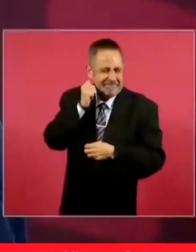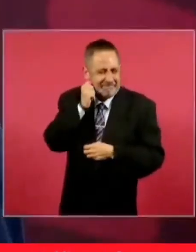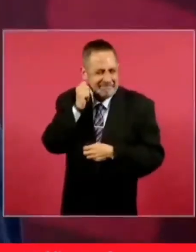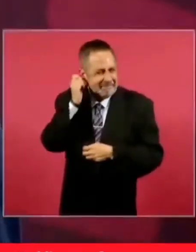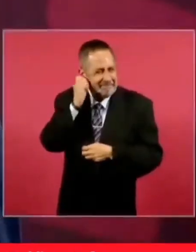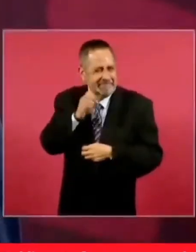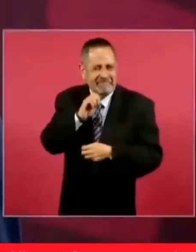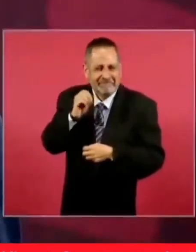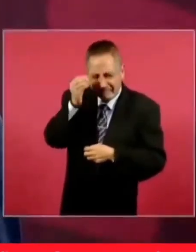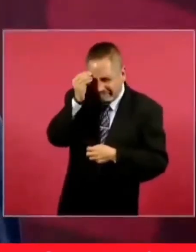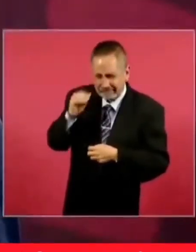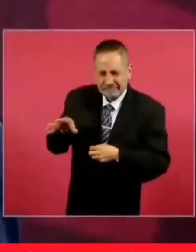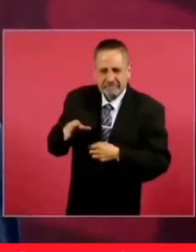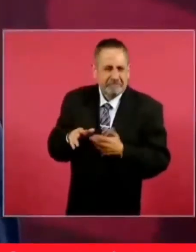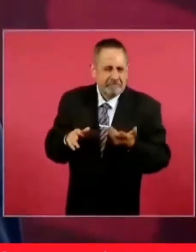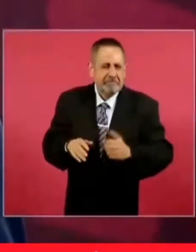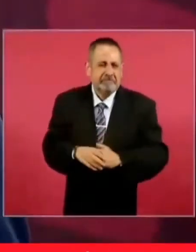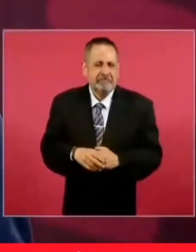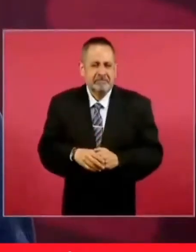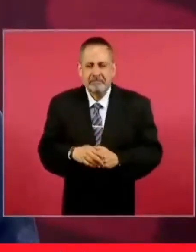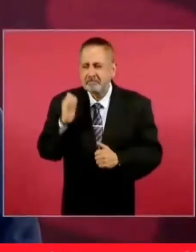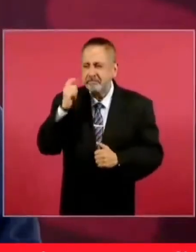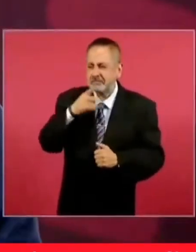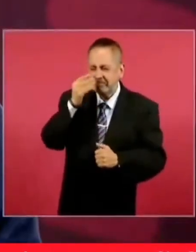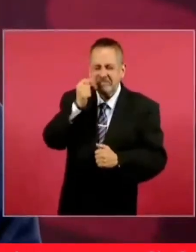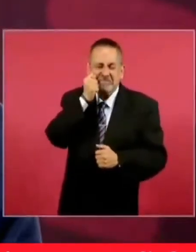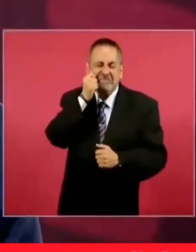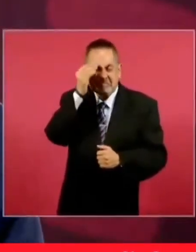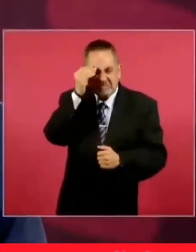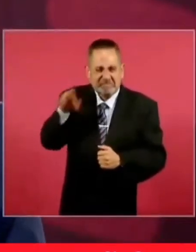La calumnia cuando no mancha tizna.